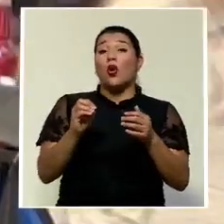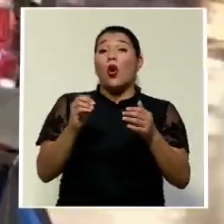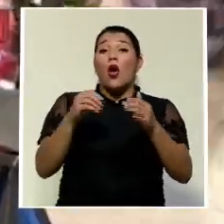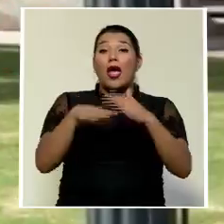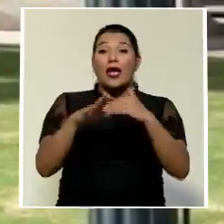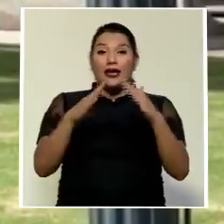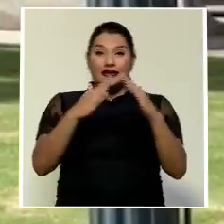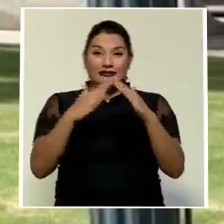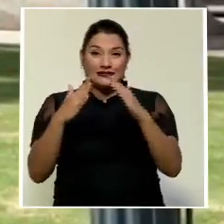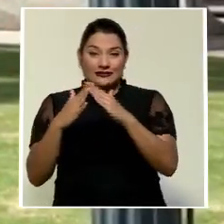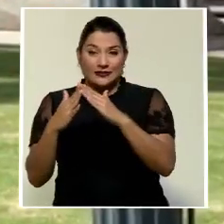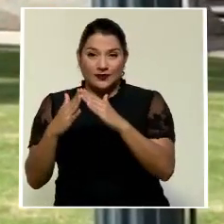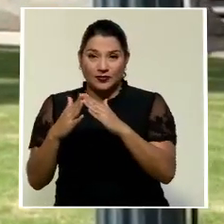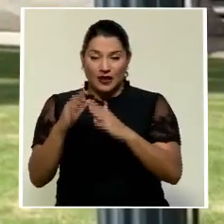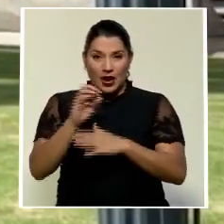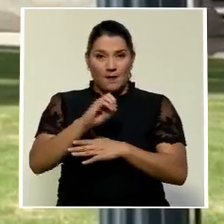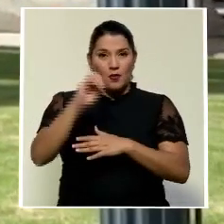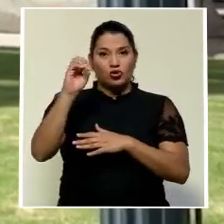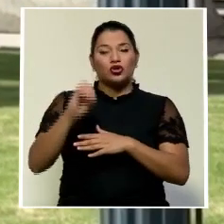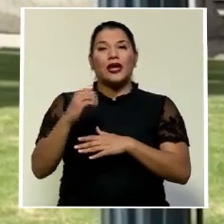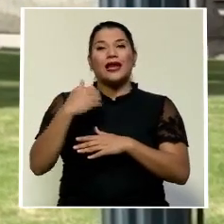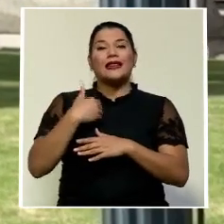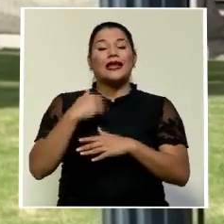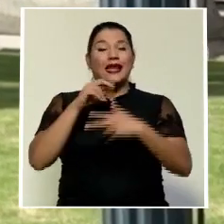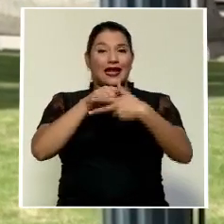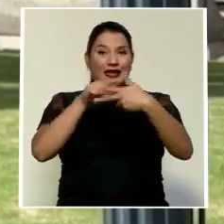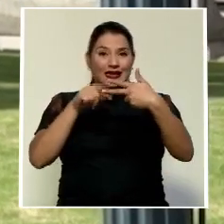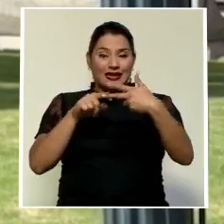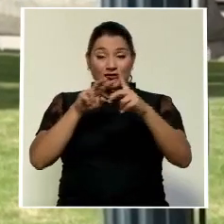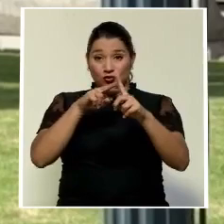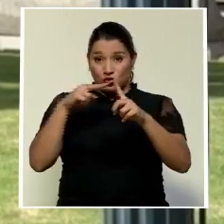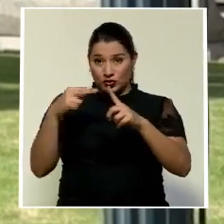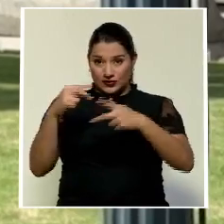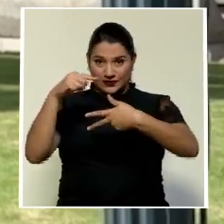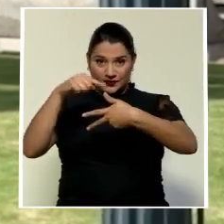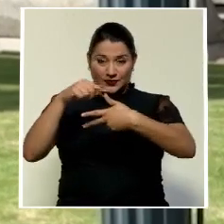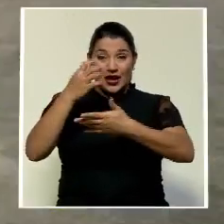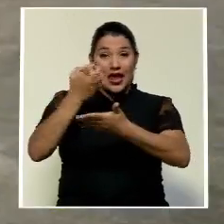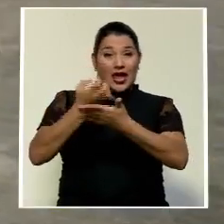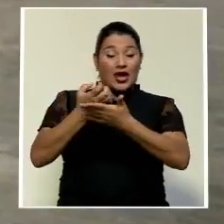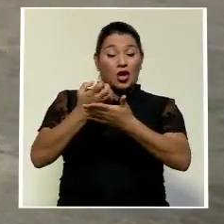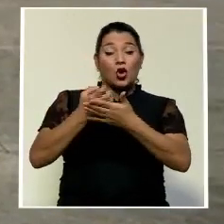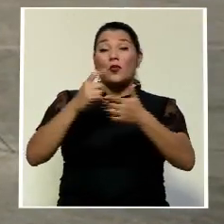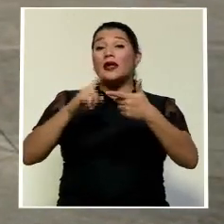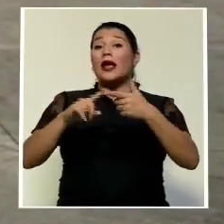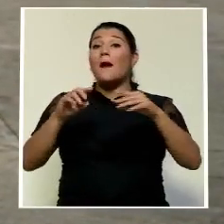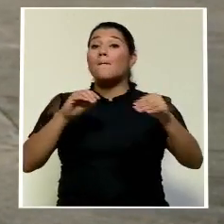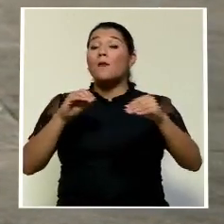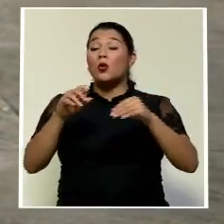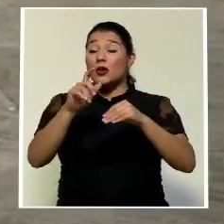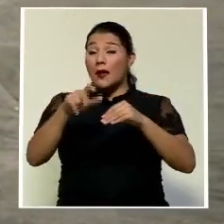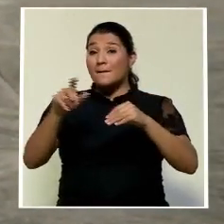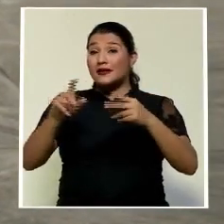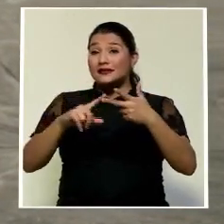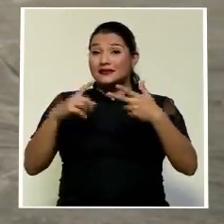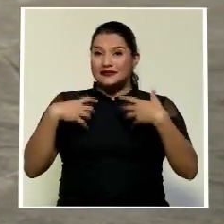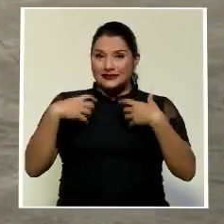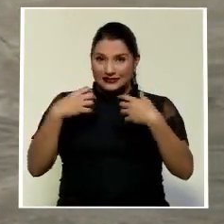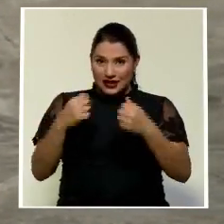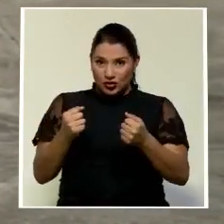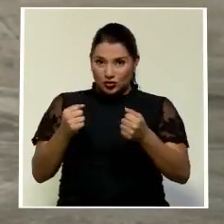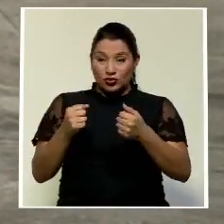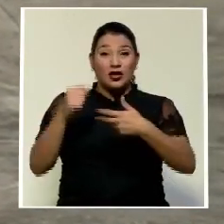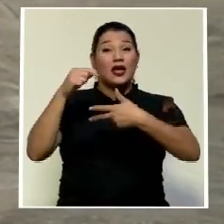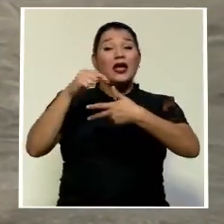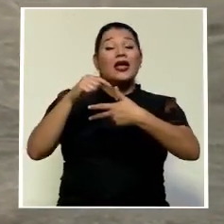vulnerabilidad. El índice se compone de 3 dimensiones, a saber, la económica, de movilidad poblacional y de salud. En cuanto